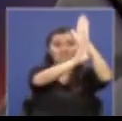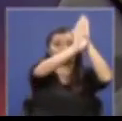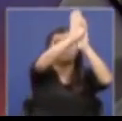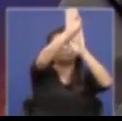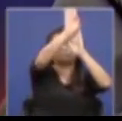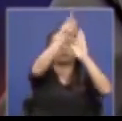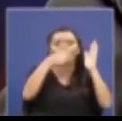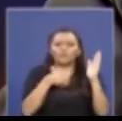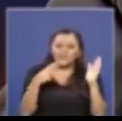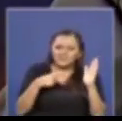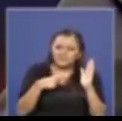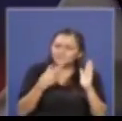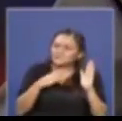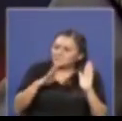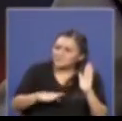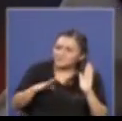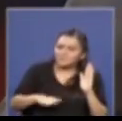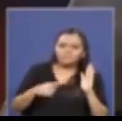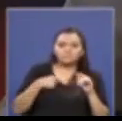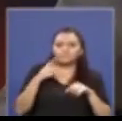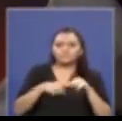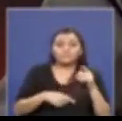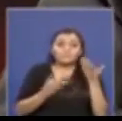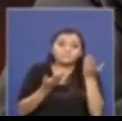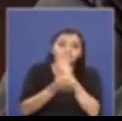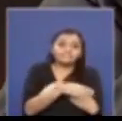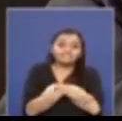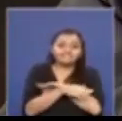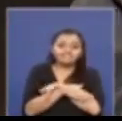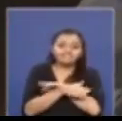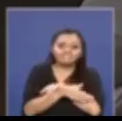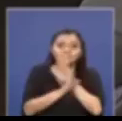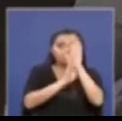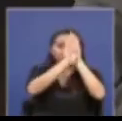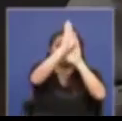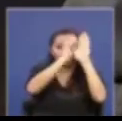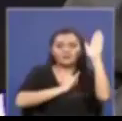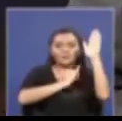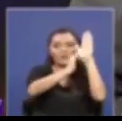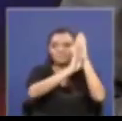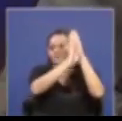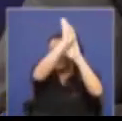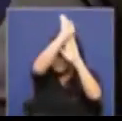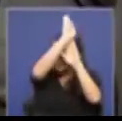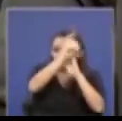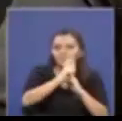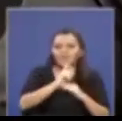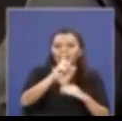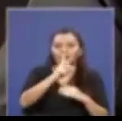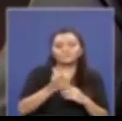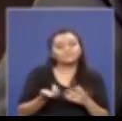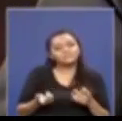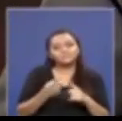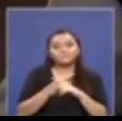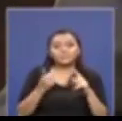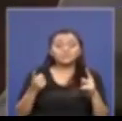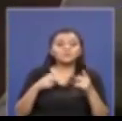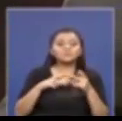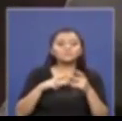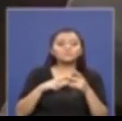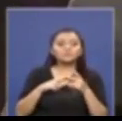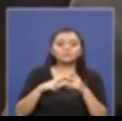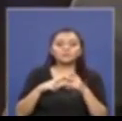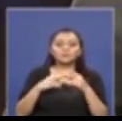lo que necesitamos frente a las circunstancias económicas. Pero no se preocupen, compañeros. Pese a todas estas trampas de la larga y triste noche